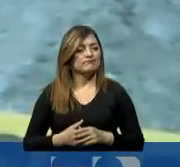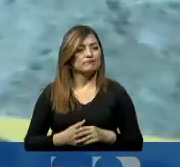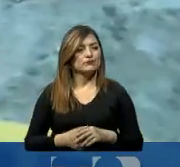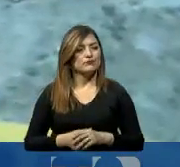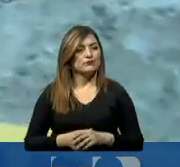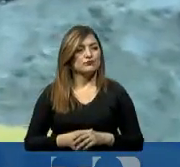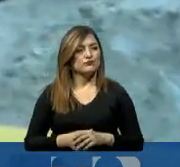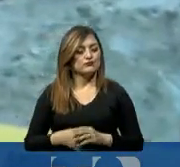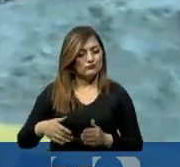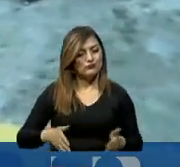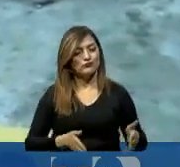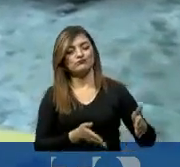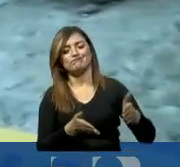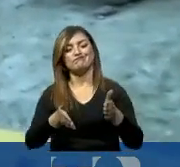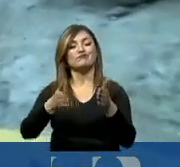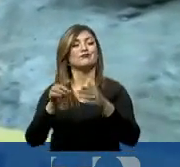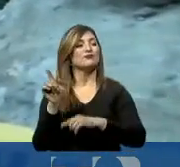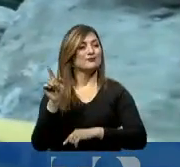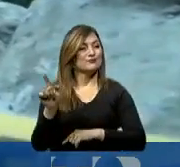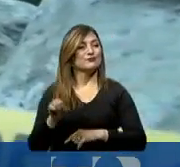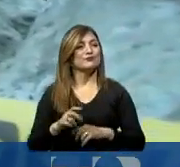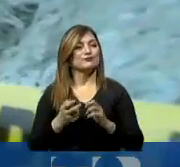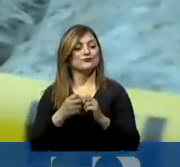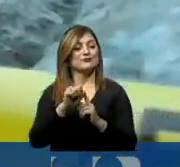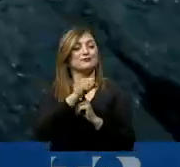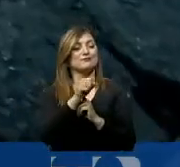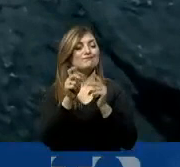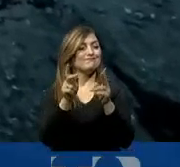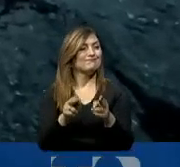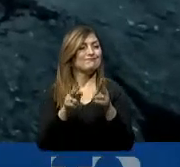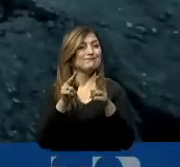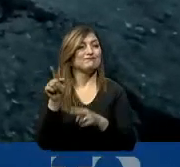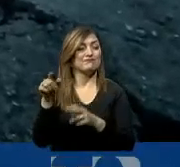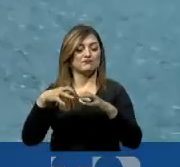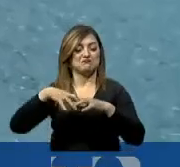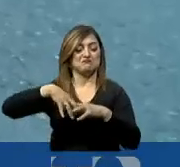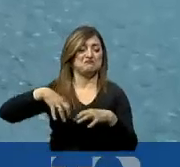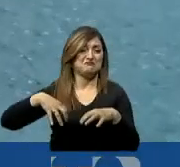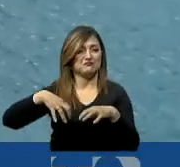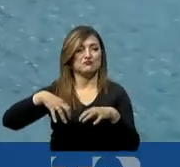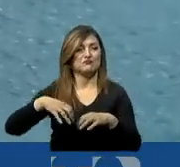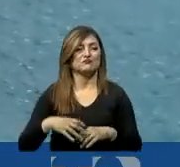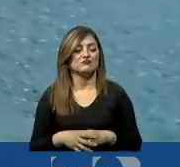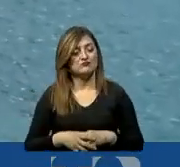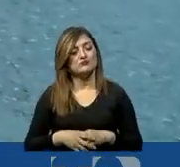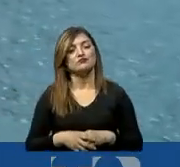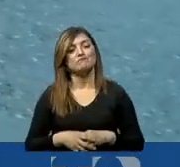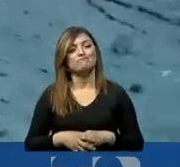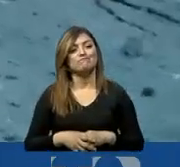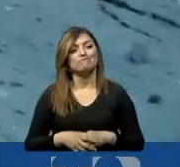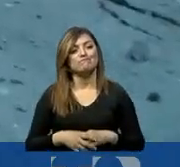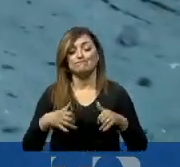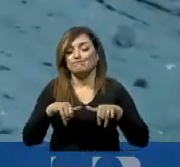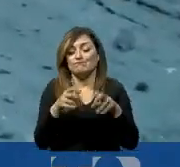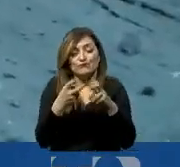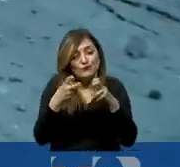Pero también en la vía Honorato Vázquez San Pedro existe otra situación similar. Amplias grietas han afectado uno de los carriles y de continuar